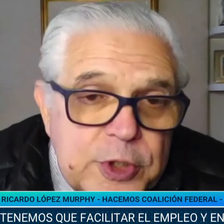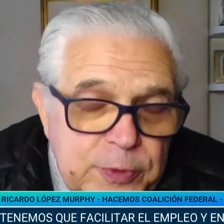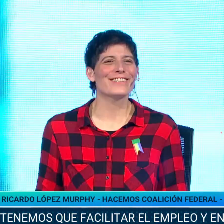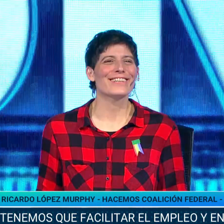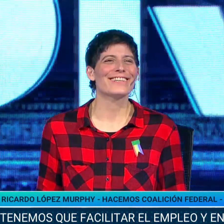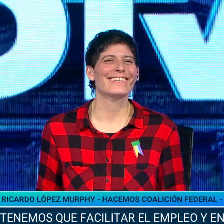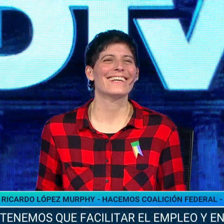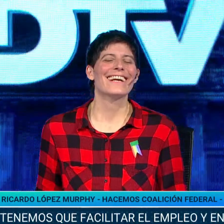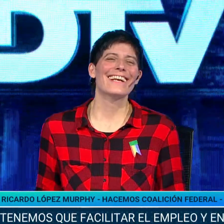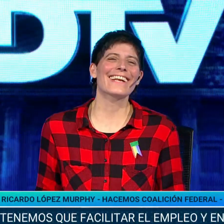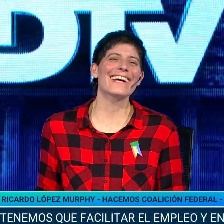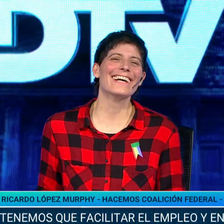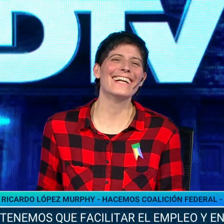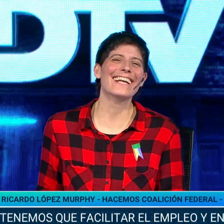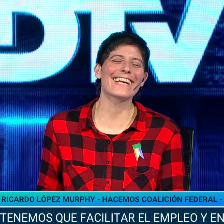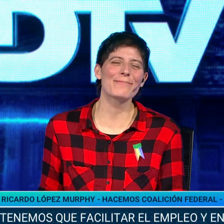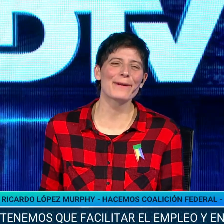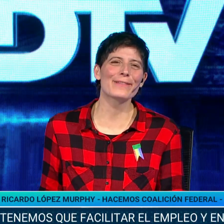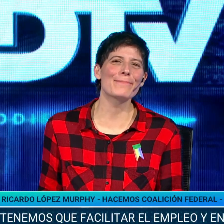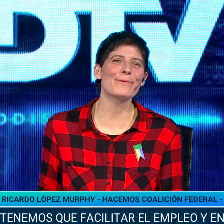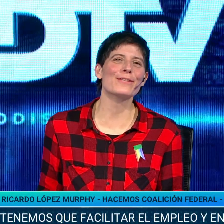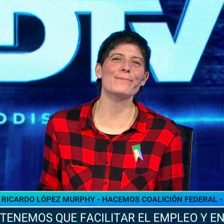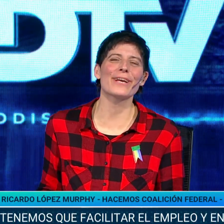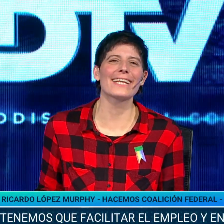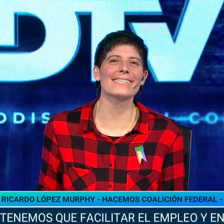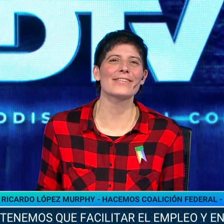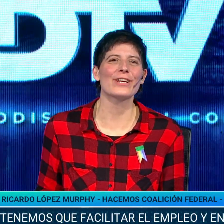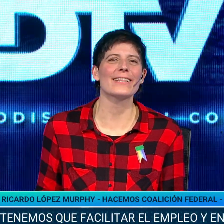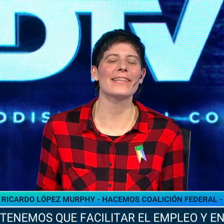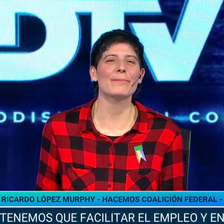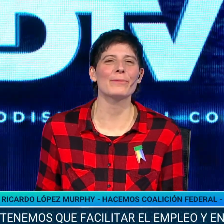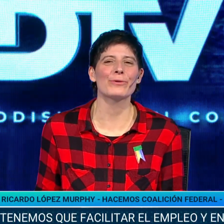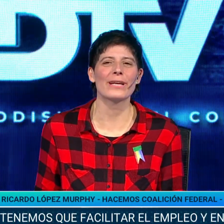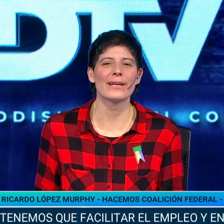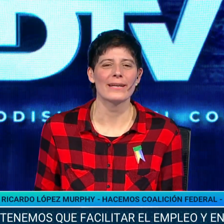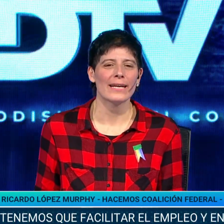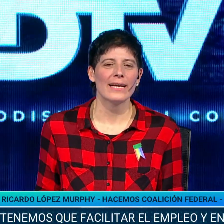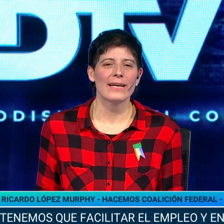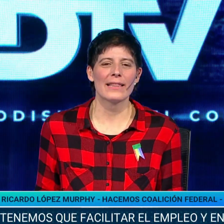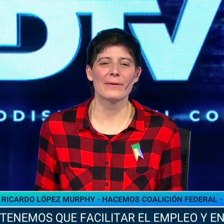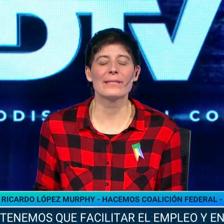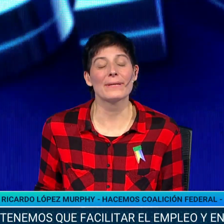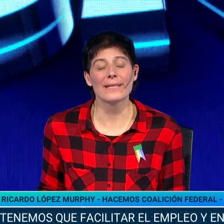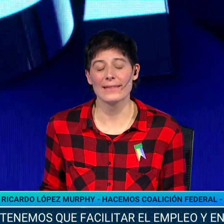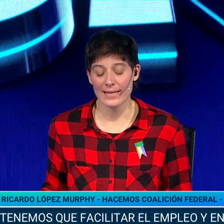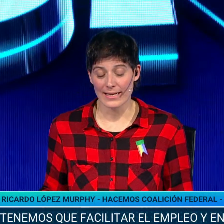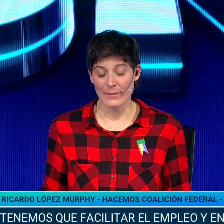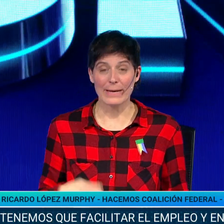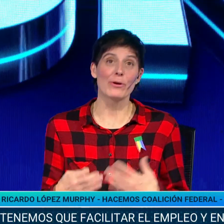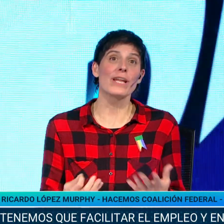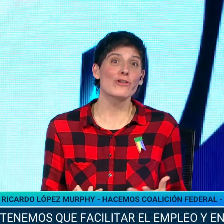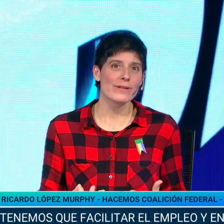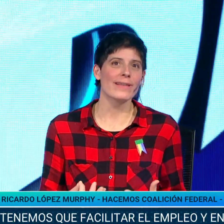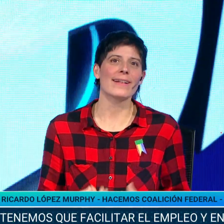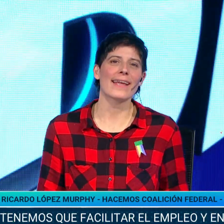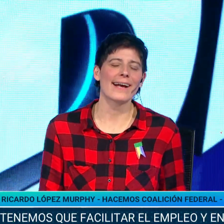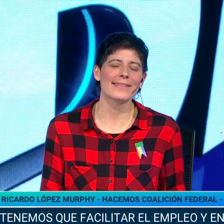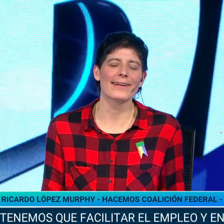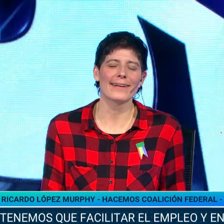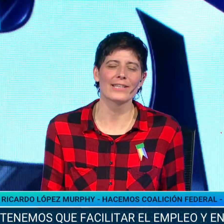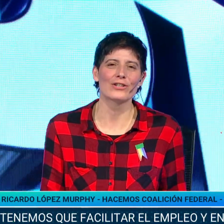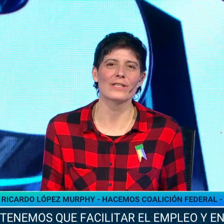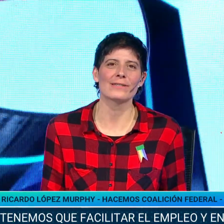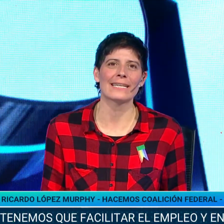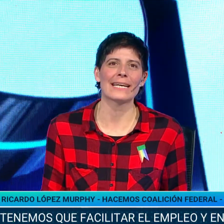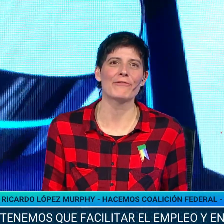lo tuvimos disponible. Le quería preguntar por último, y agradeciéndole el tiempo, porque debe estar bastante reponiéndose del